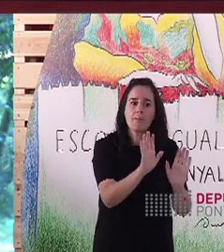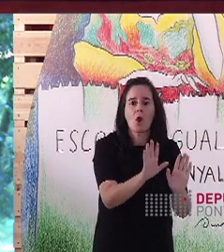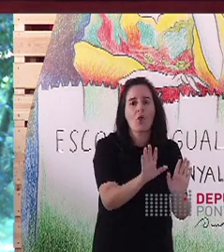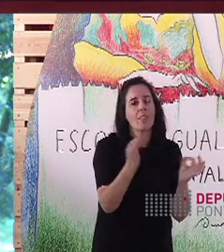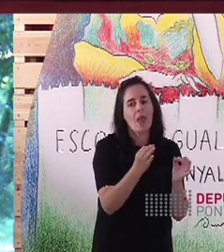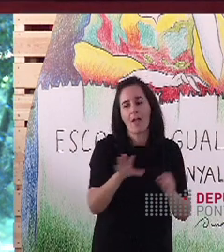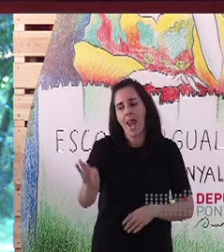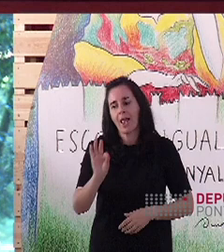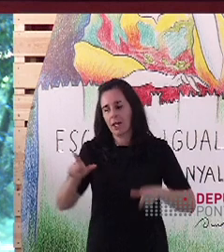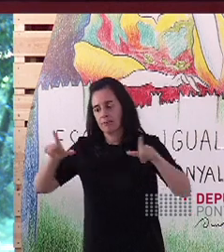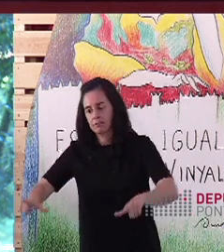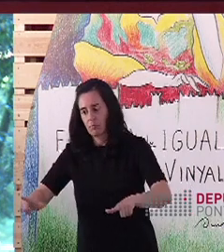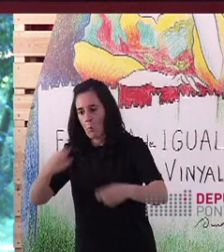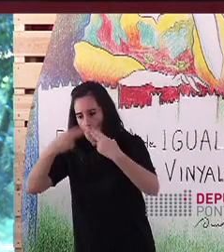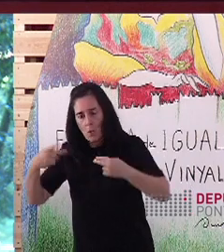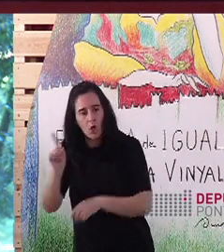públicos. Y